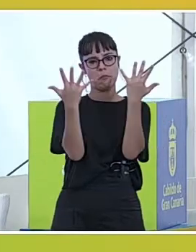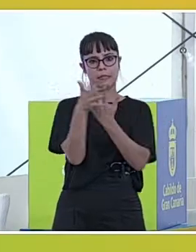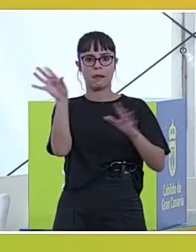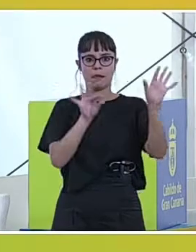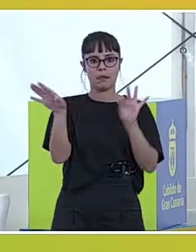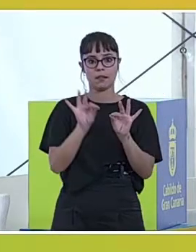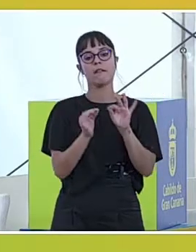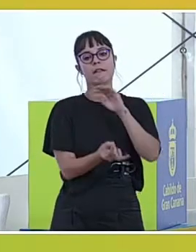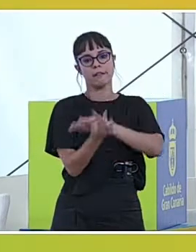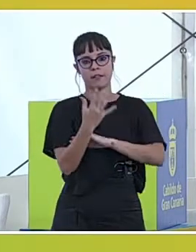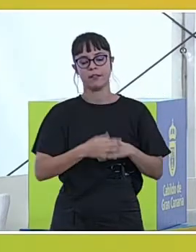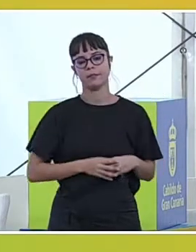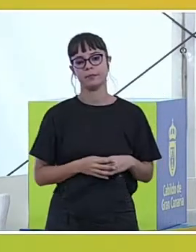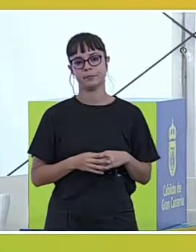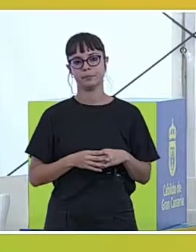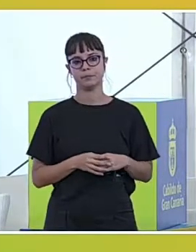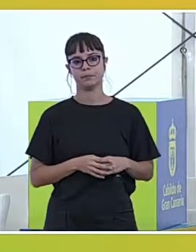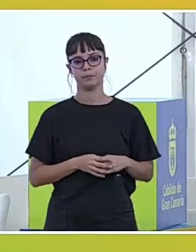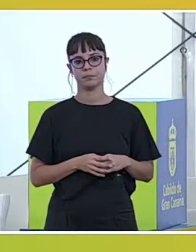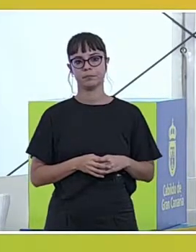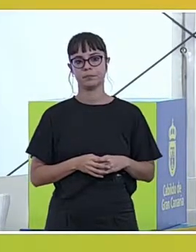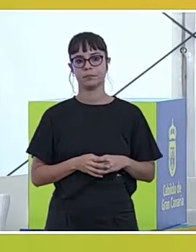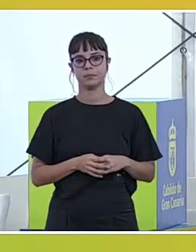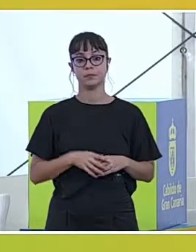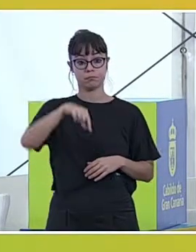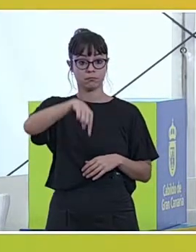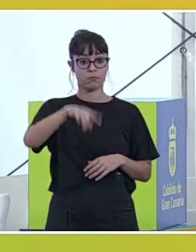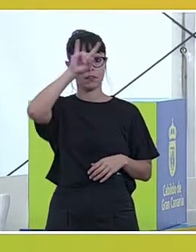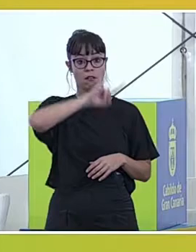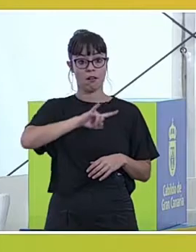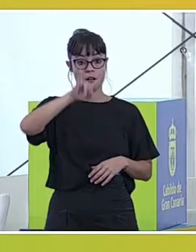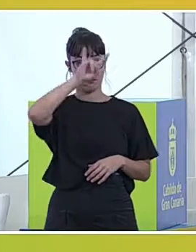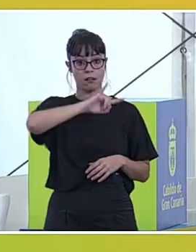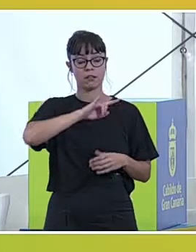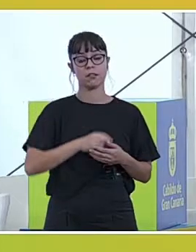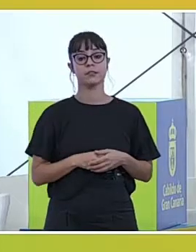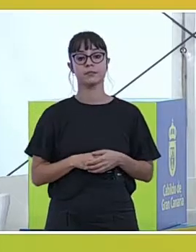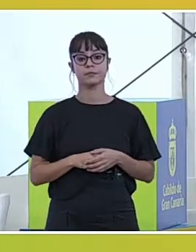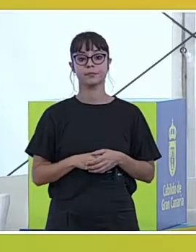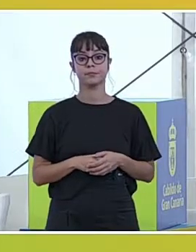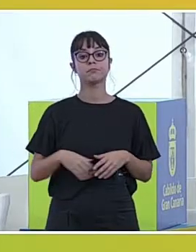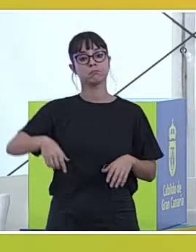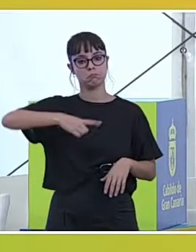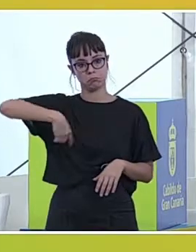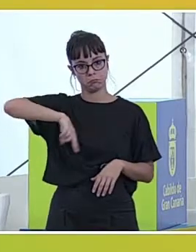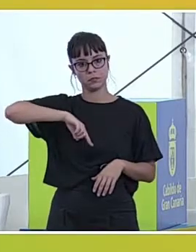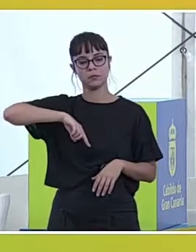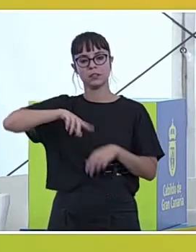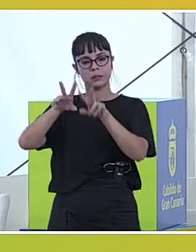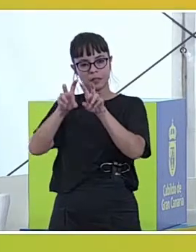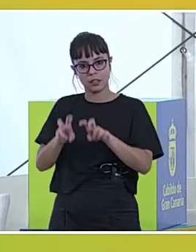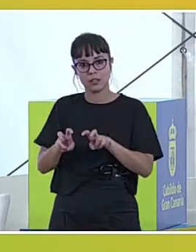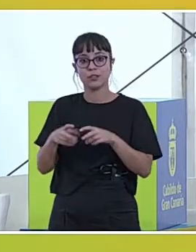Por destacar, estando en Canarias, nosotros como parte de este estudio también tuvimos contacto con diversas